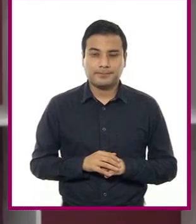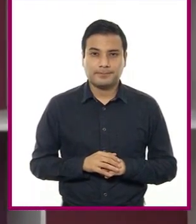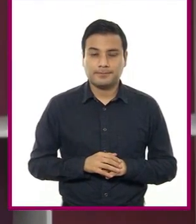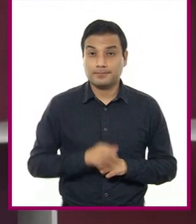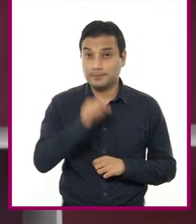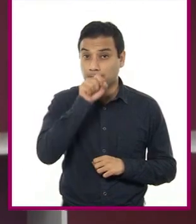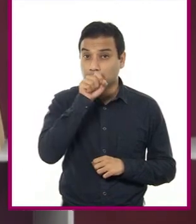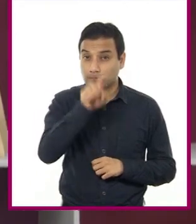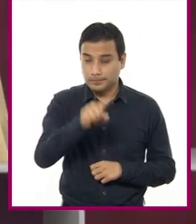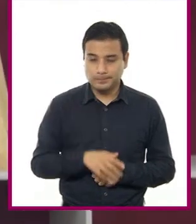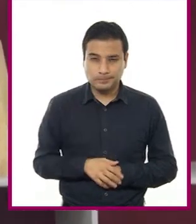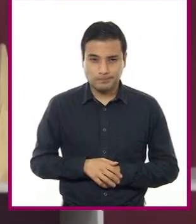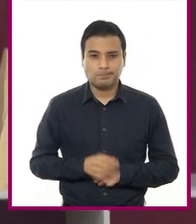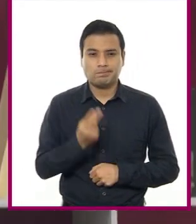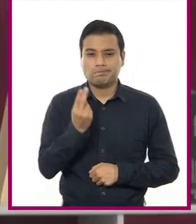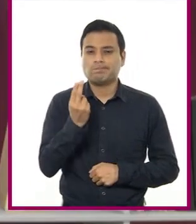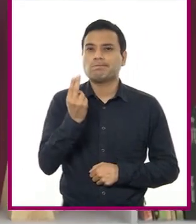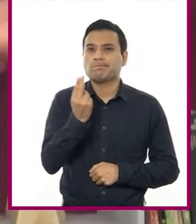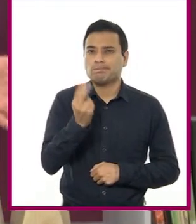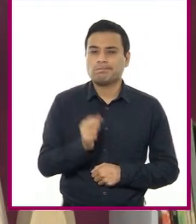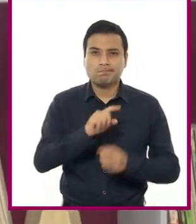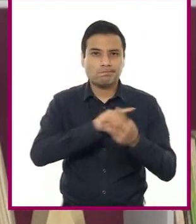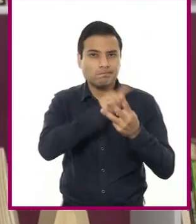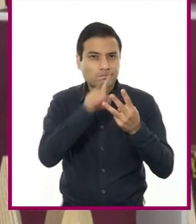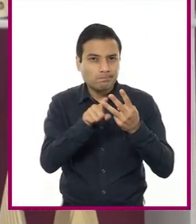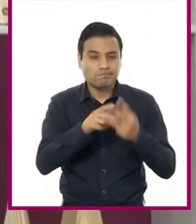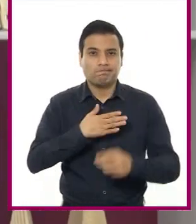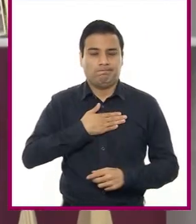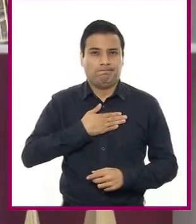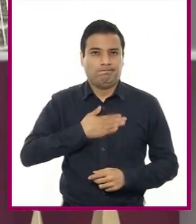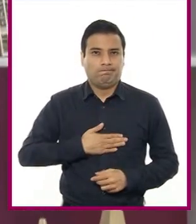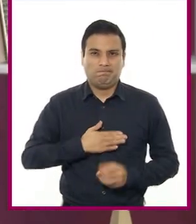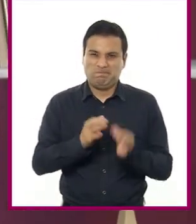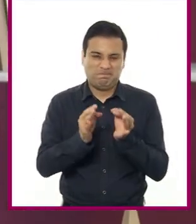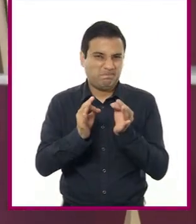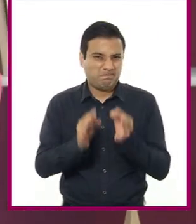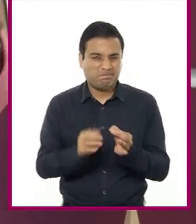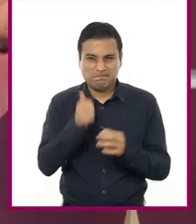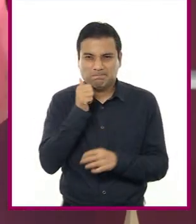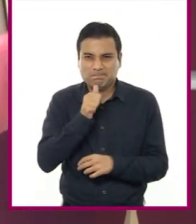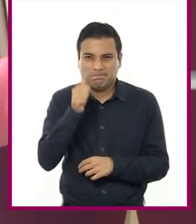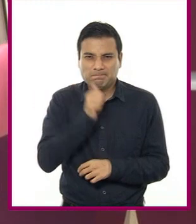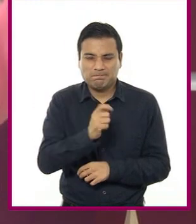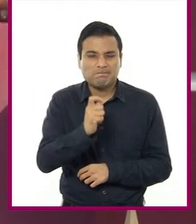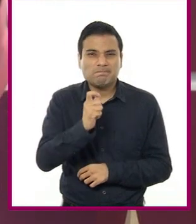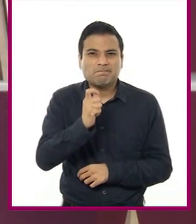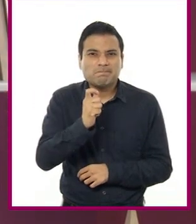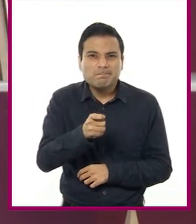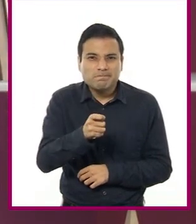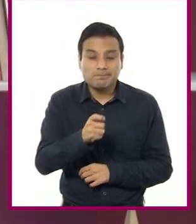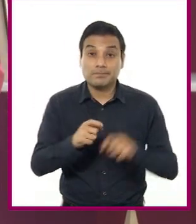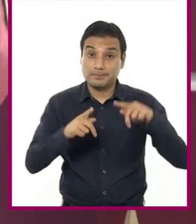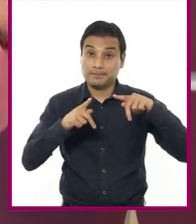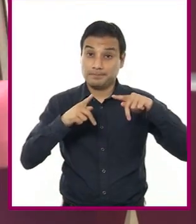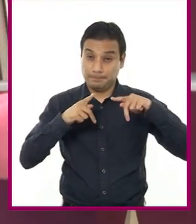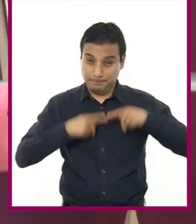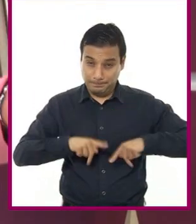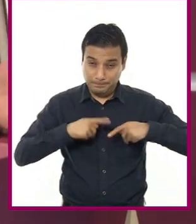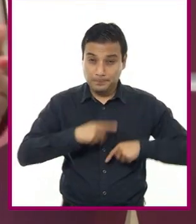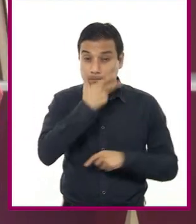se ejerce dicha facultad con imparcialidad, es decir, cuando se da a las ciudadanas